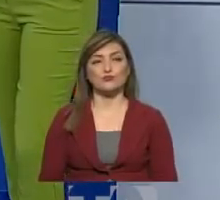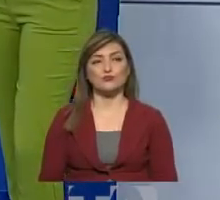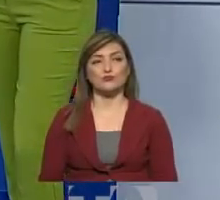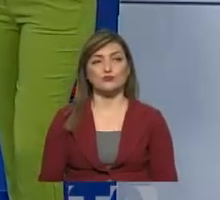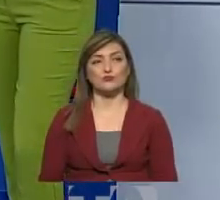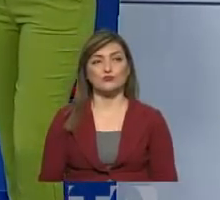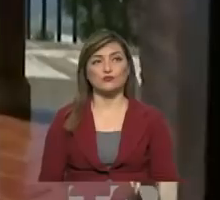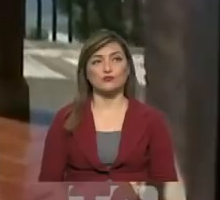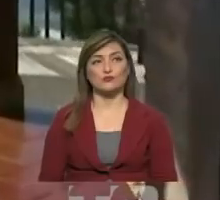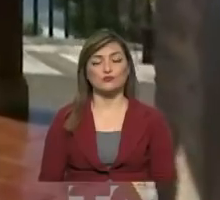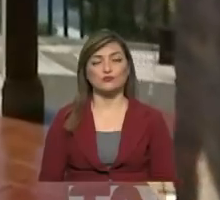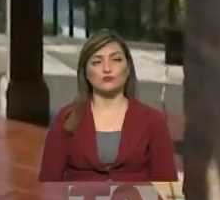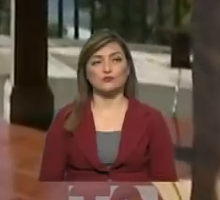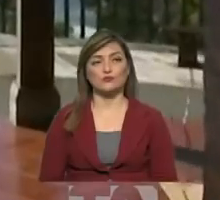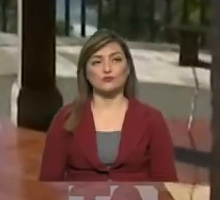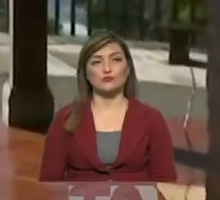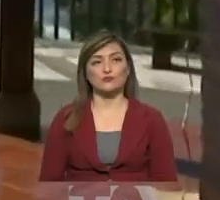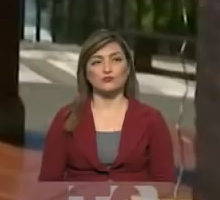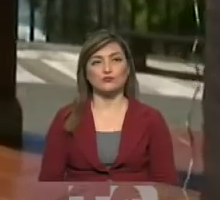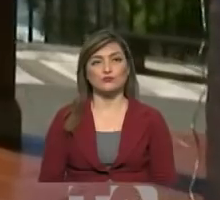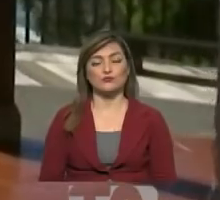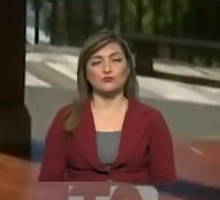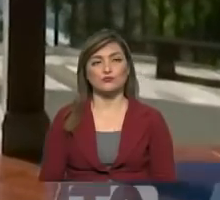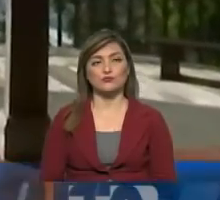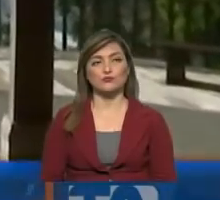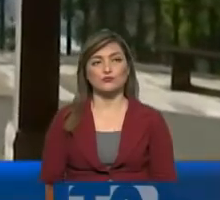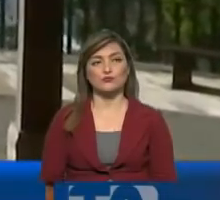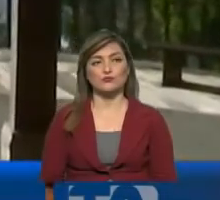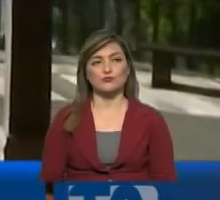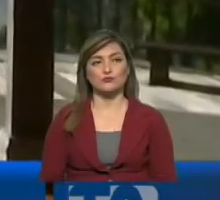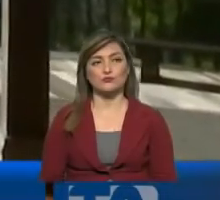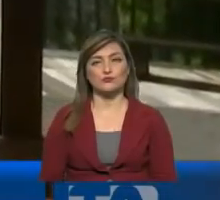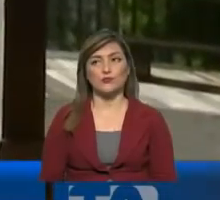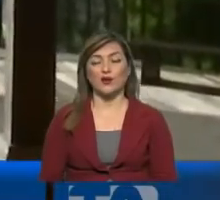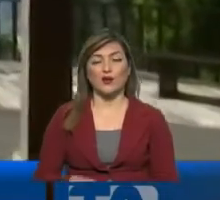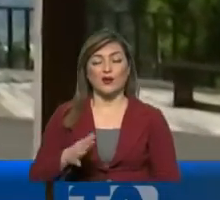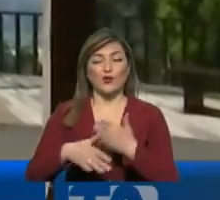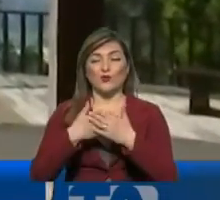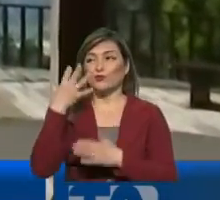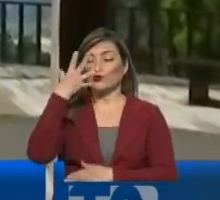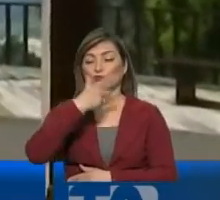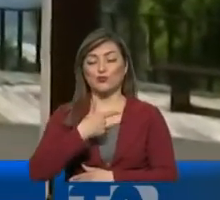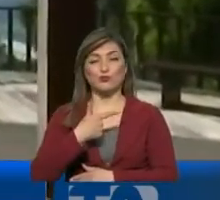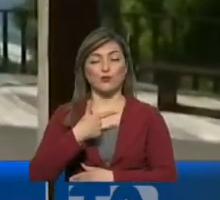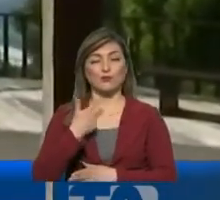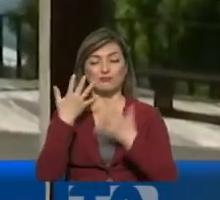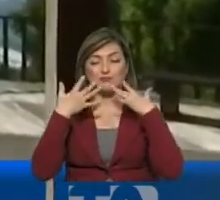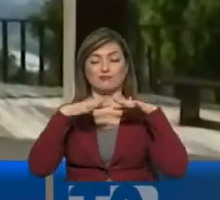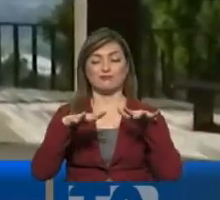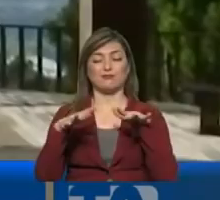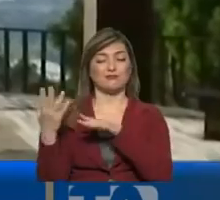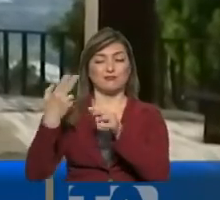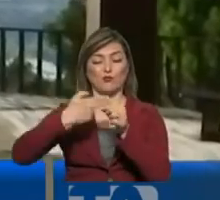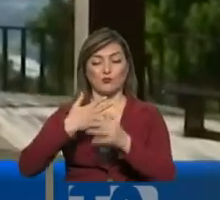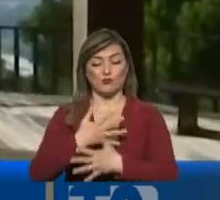¿Se imaginan disfrutar de este impresionante vista con su persona especial, con su persona favorita? Aquí